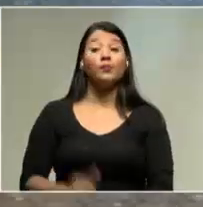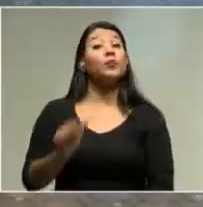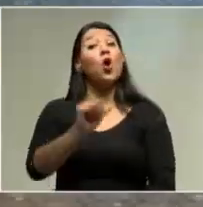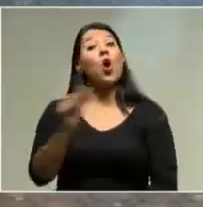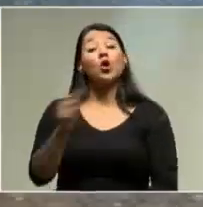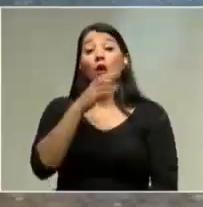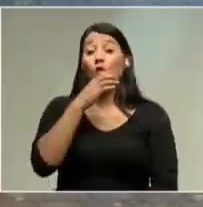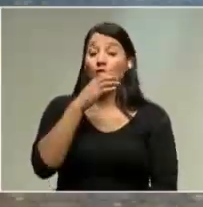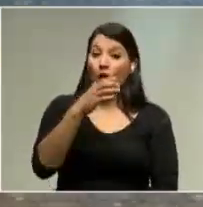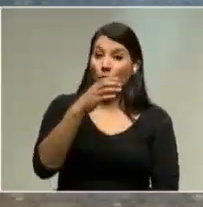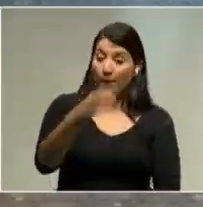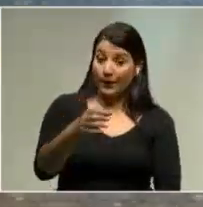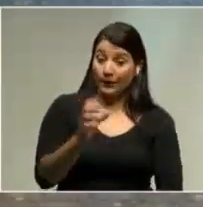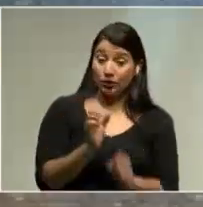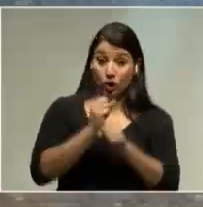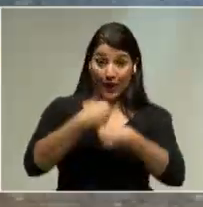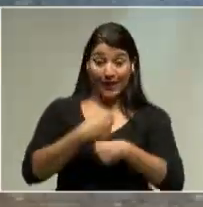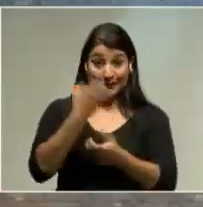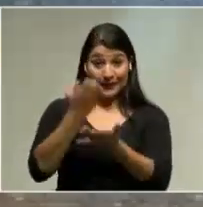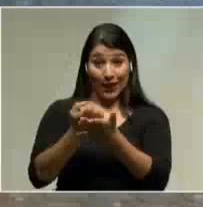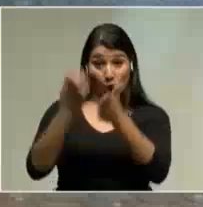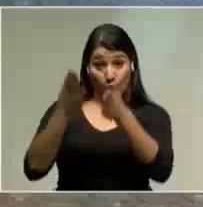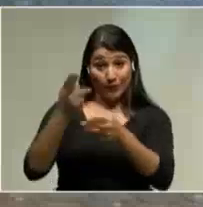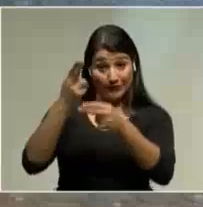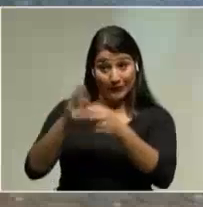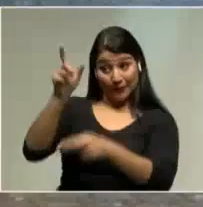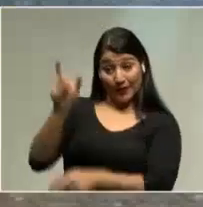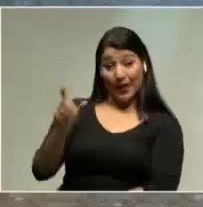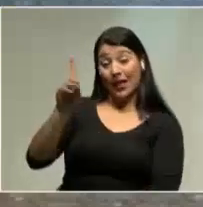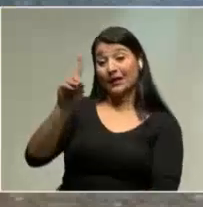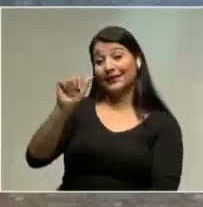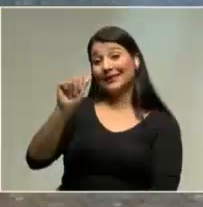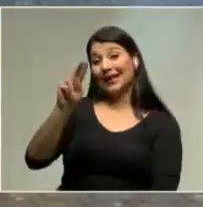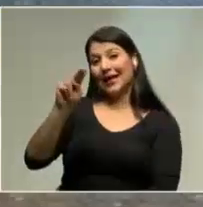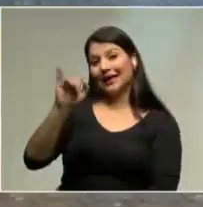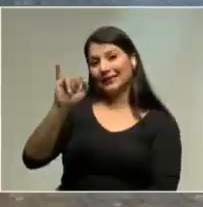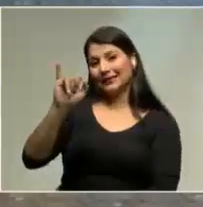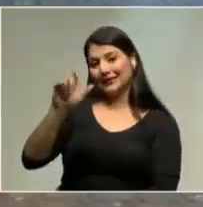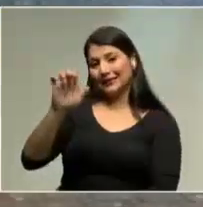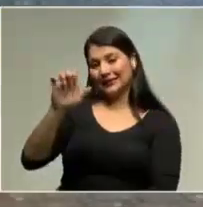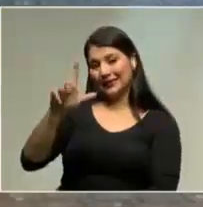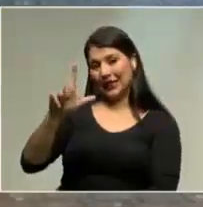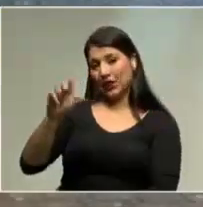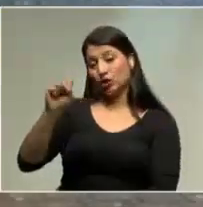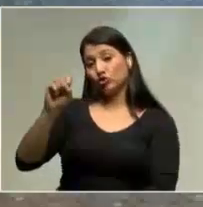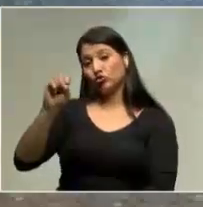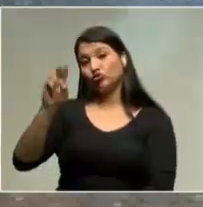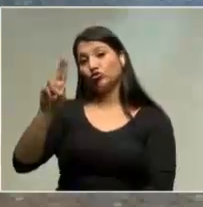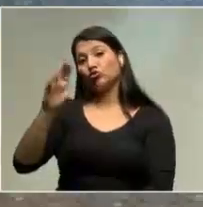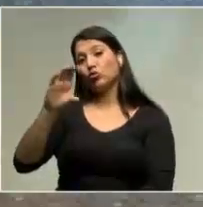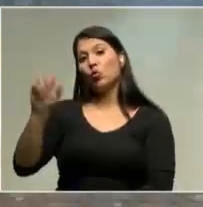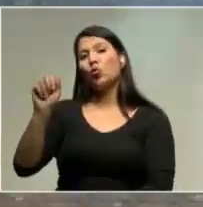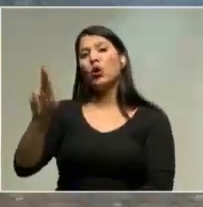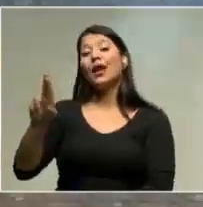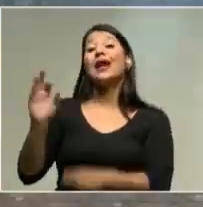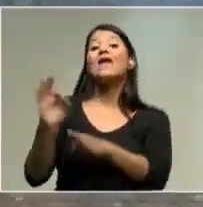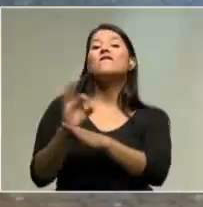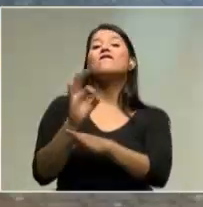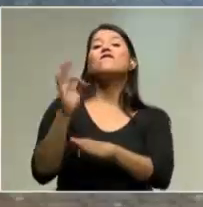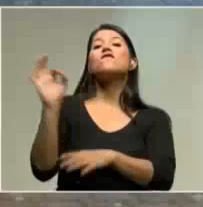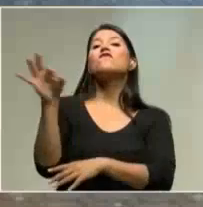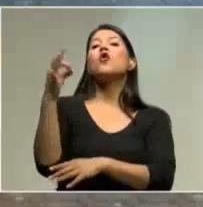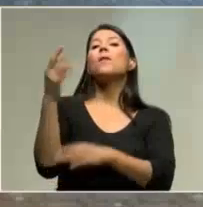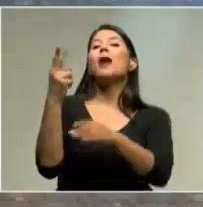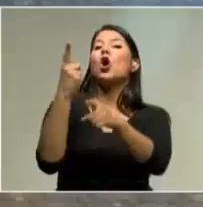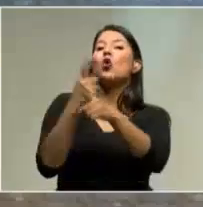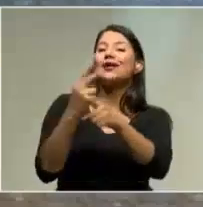de las recomendaciones que hace el economista Daniel Zúcar es la utilización correcta de las tarjetas de crédito,